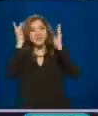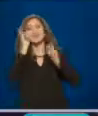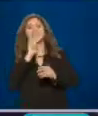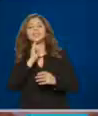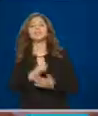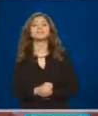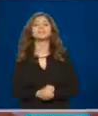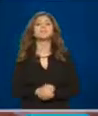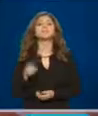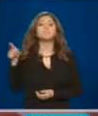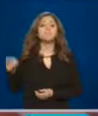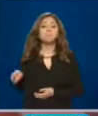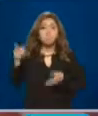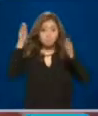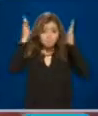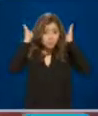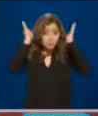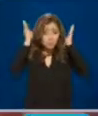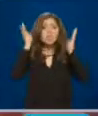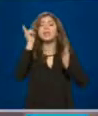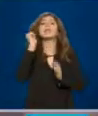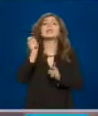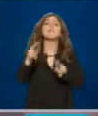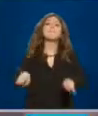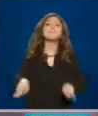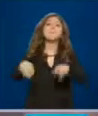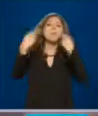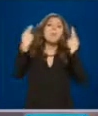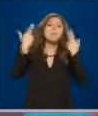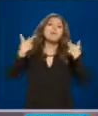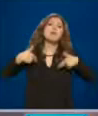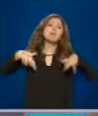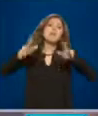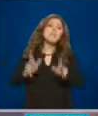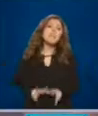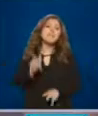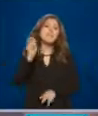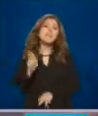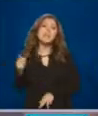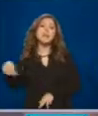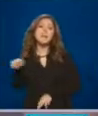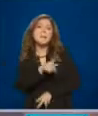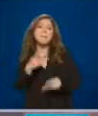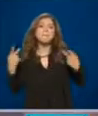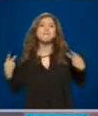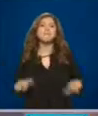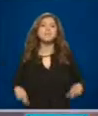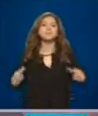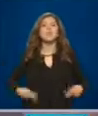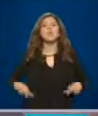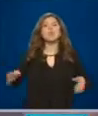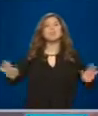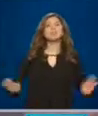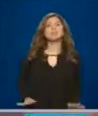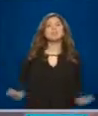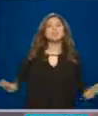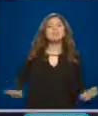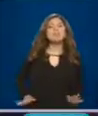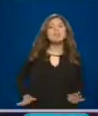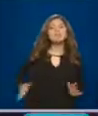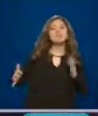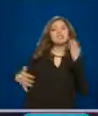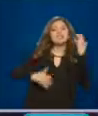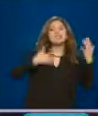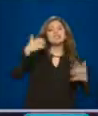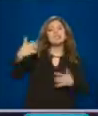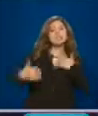Lo de las mulitas. Ya es una broma. Sí. Ya es una broma porque a la gente de mal genio se le decía, es